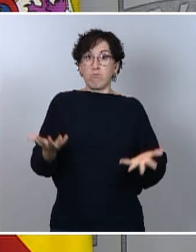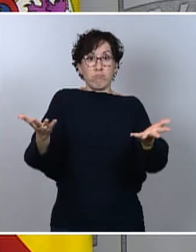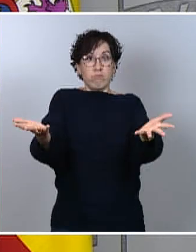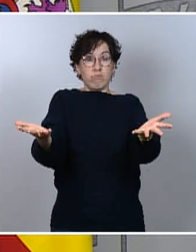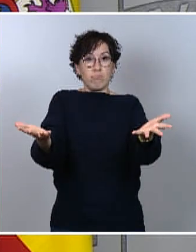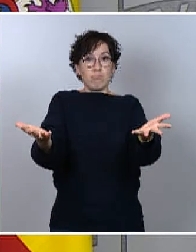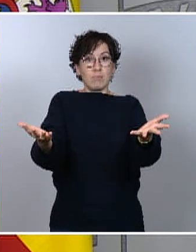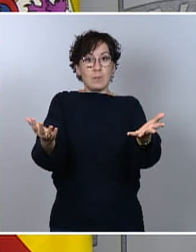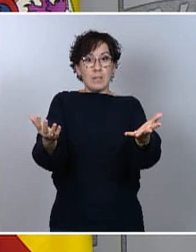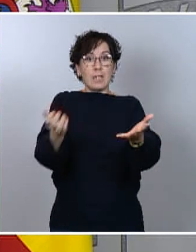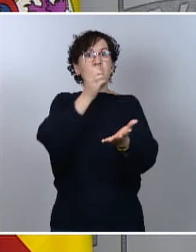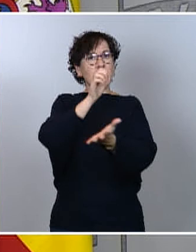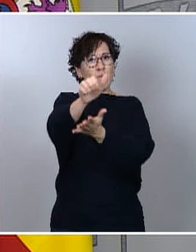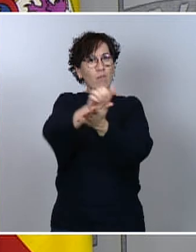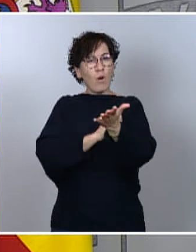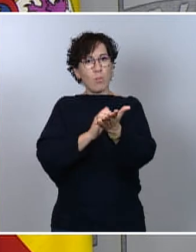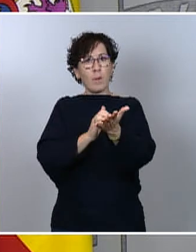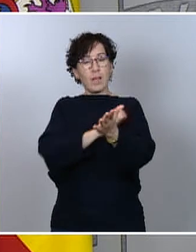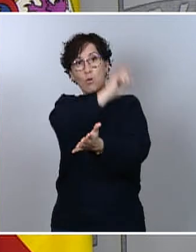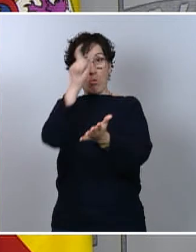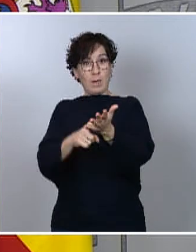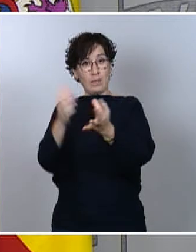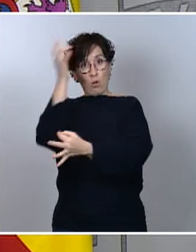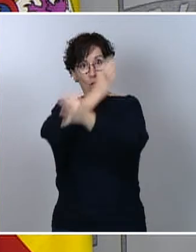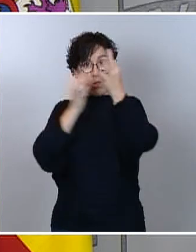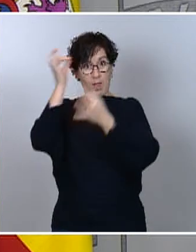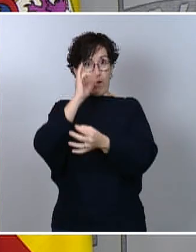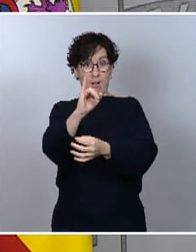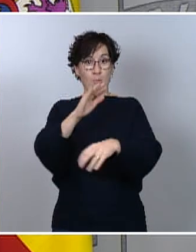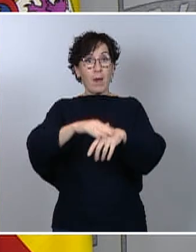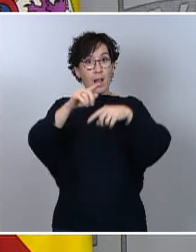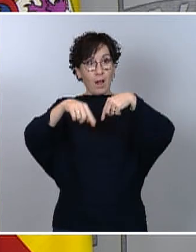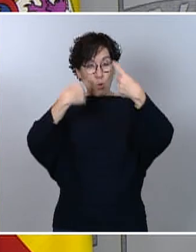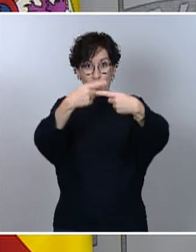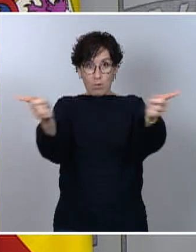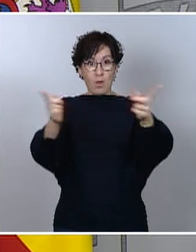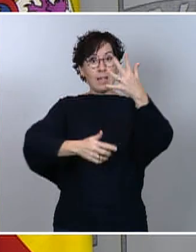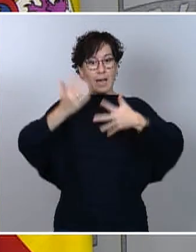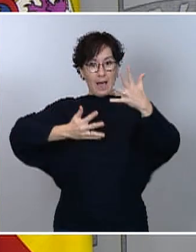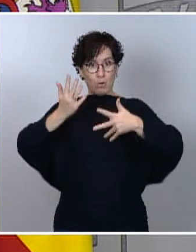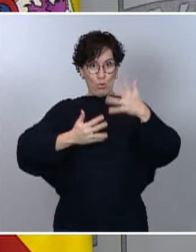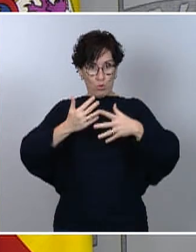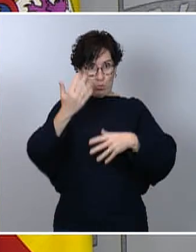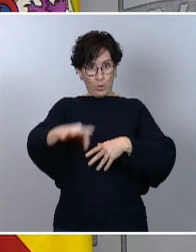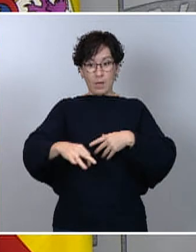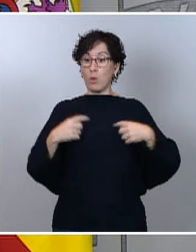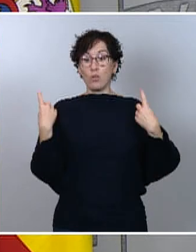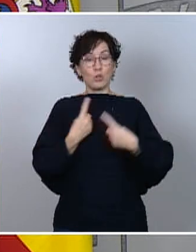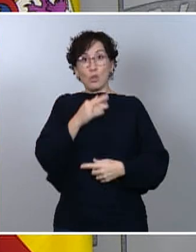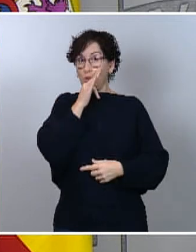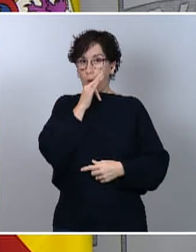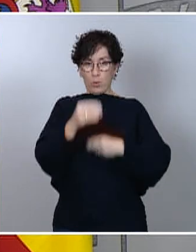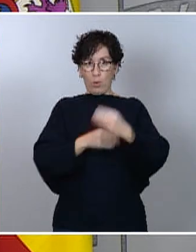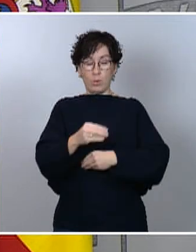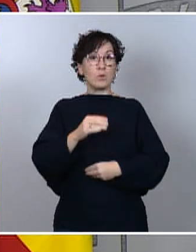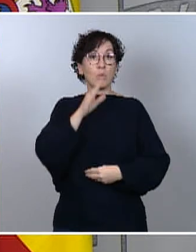informe todos los datos para poder hacer los cálculos. Nosotros aún no lo hemos hecho por 2 motivos. Primero, porque queremos